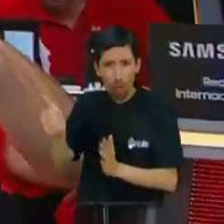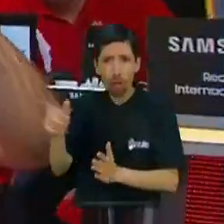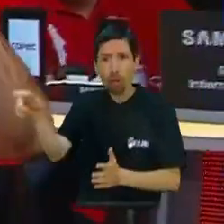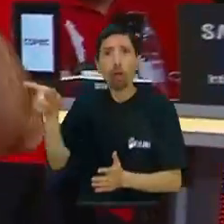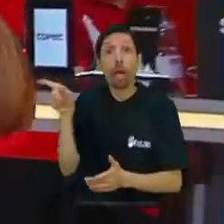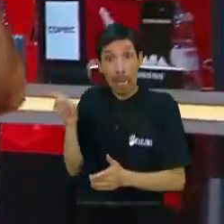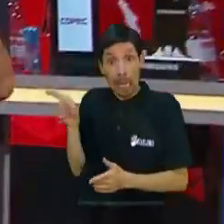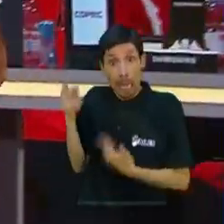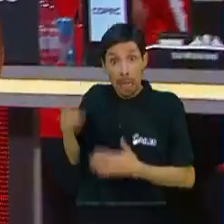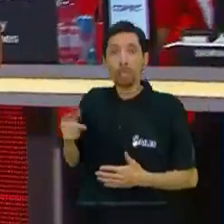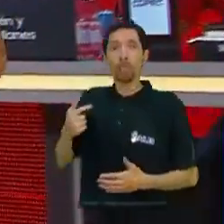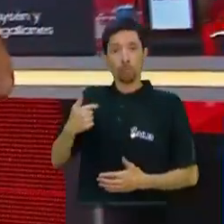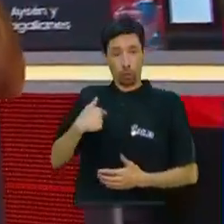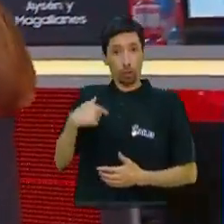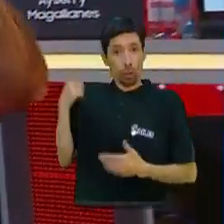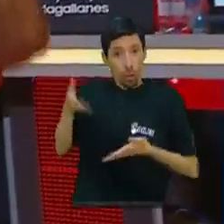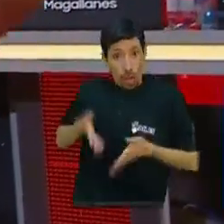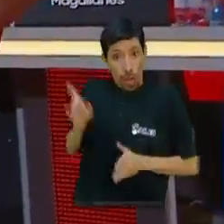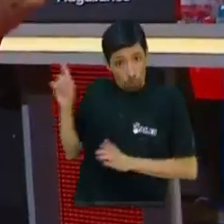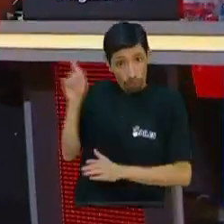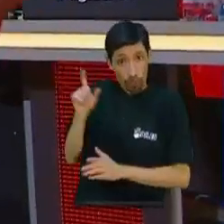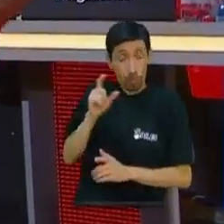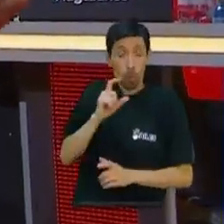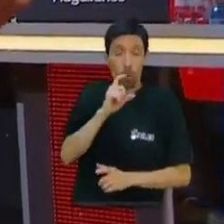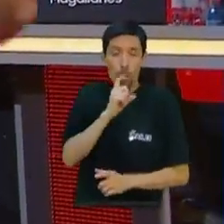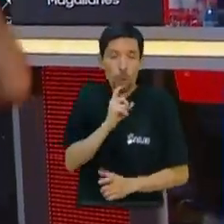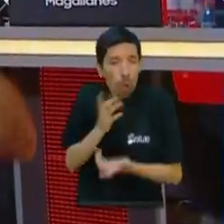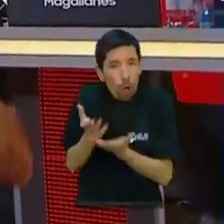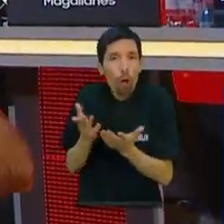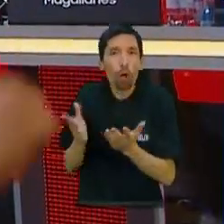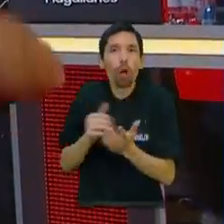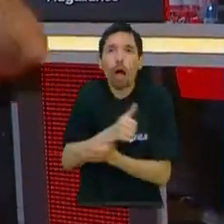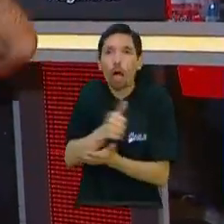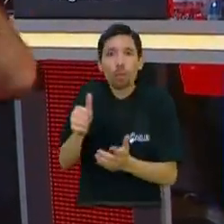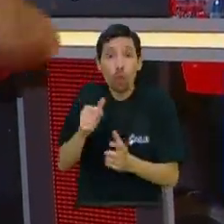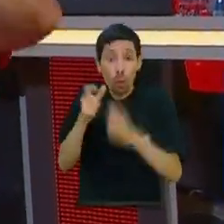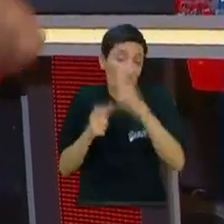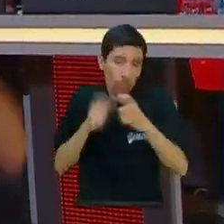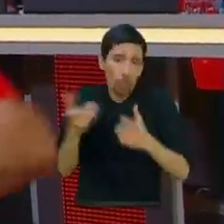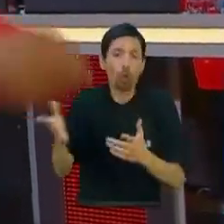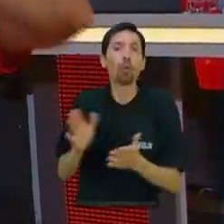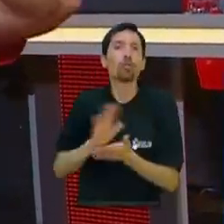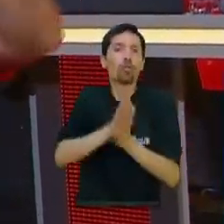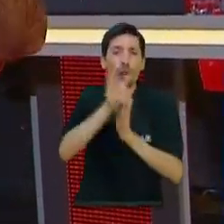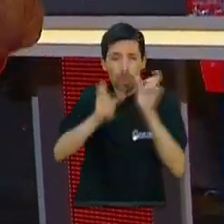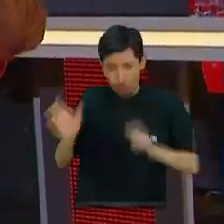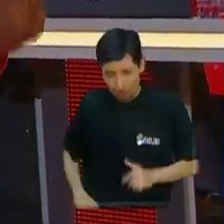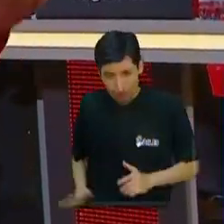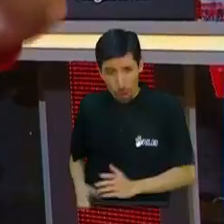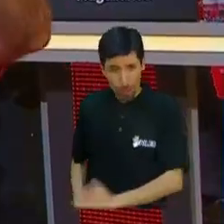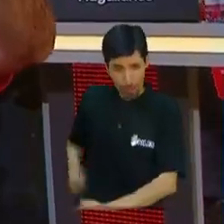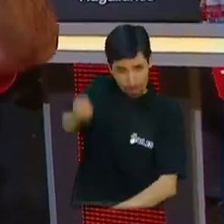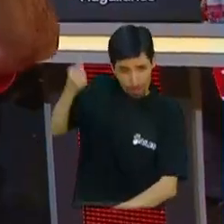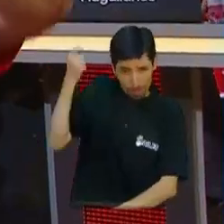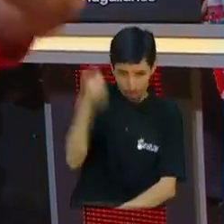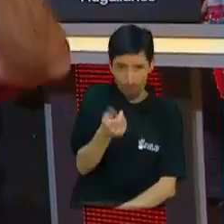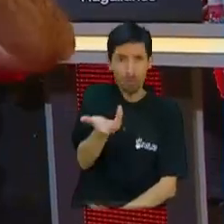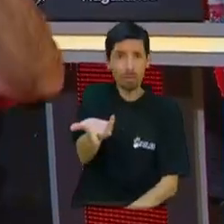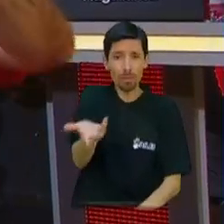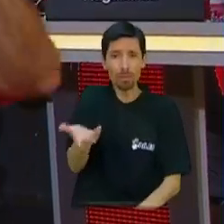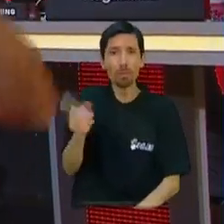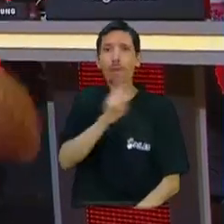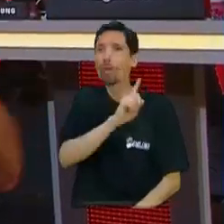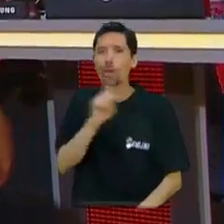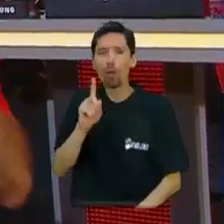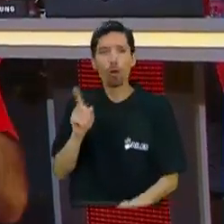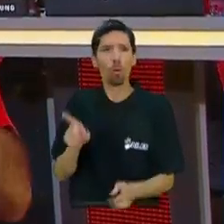¡Pancho! Como hijo ilustre de Curicó, le pido a todos los curicanos que se pongan la mano en el bolsillo como corresponde. Chiquillos, no